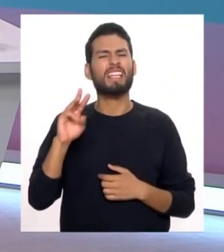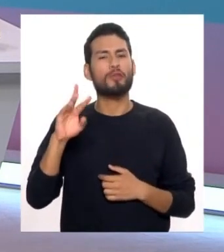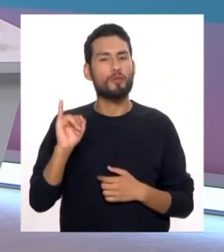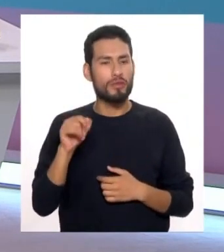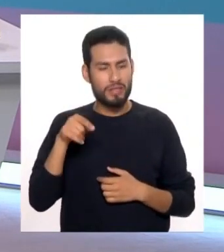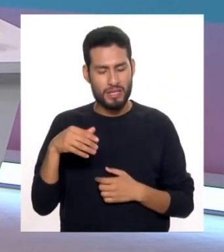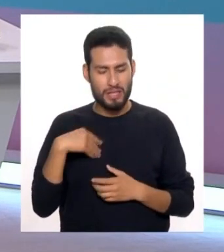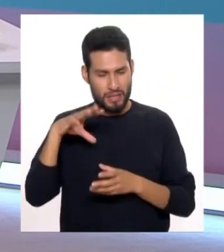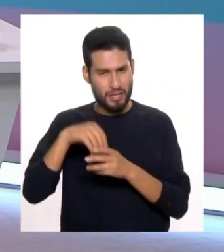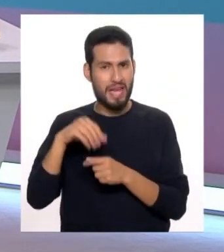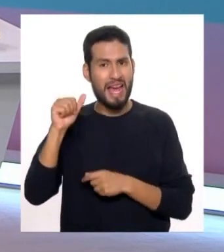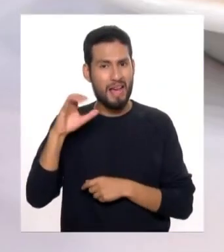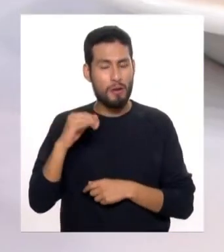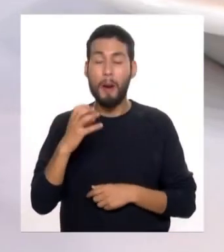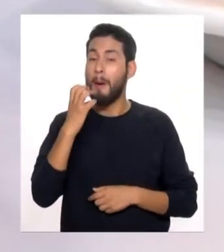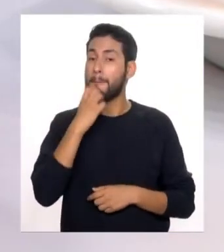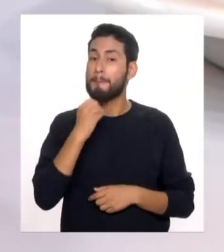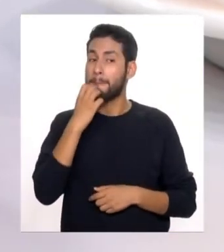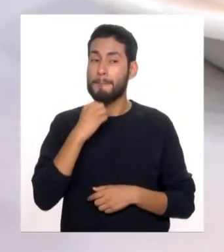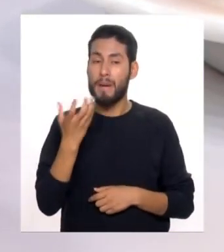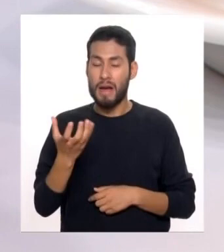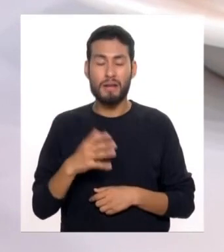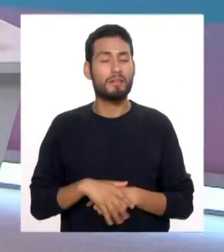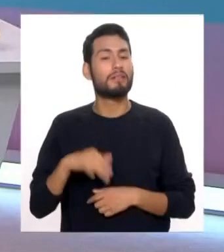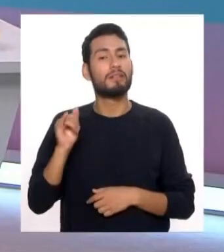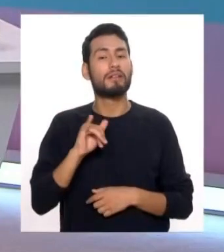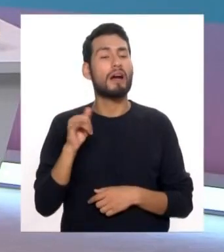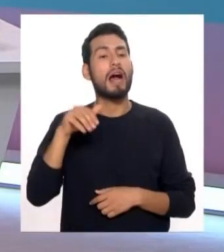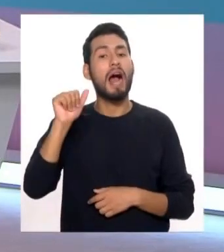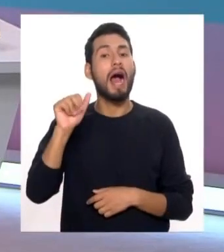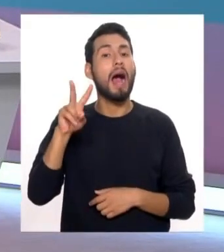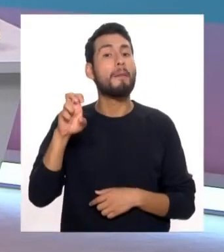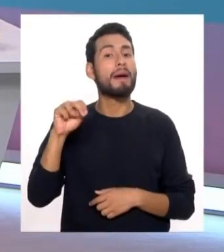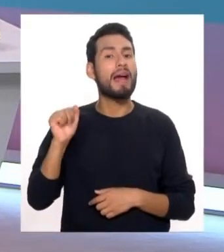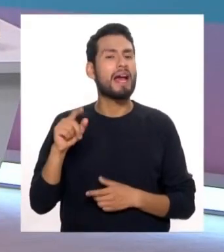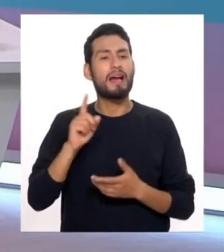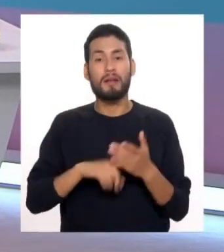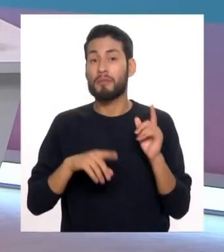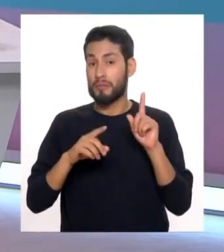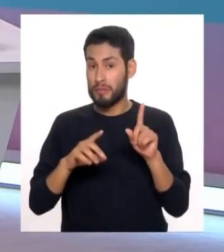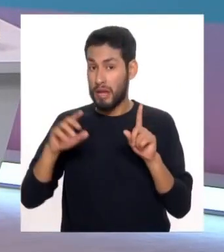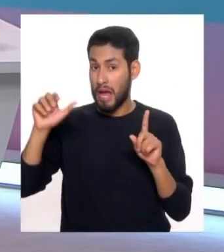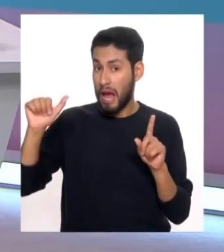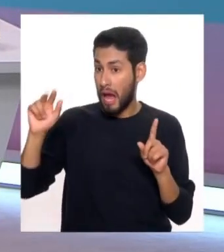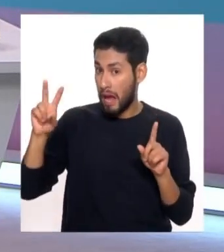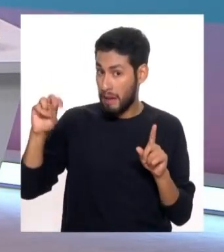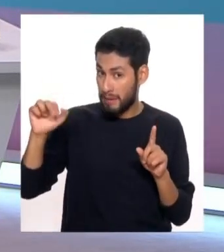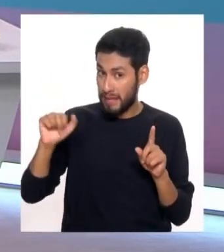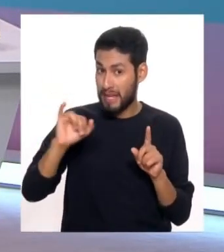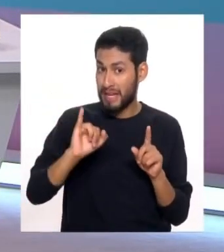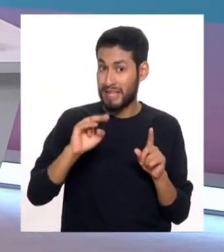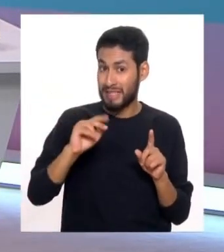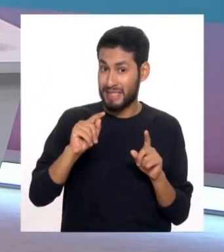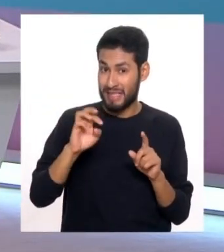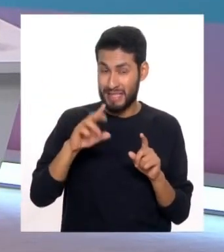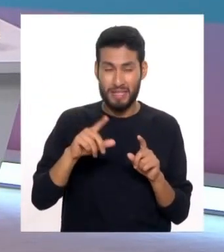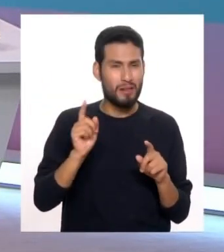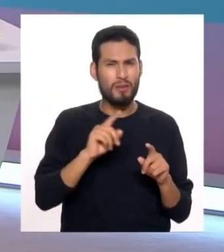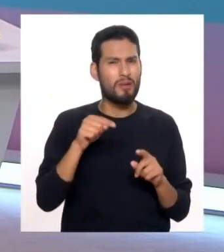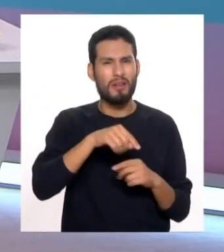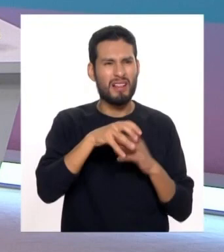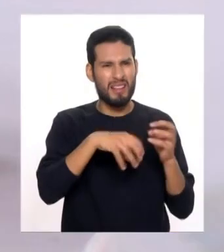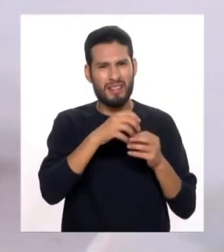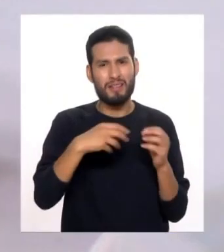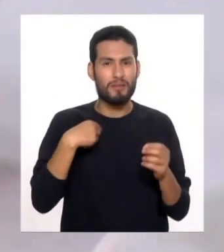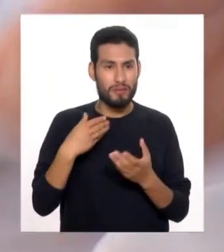tiene ácido fólico, mango, la avena, pero la avena integral, no la avena procesada que normalmente